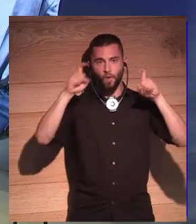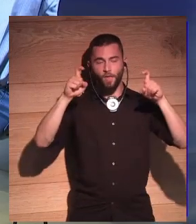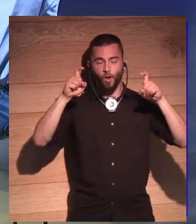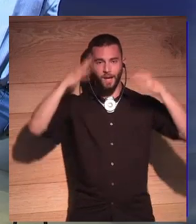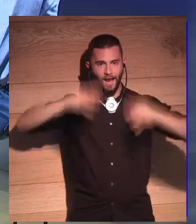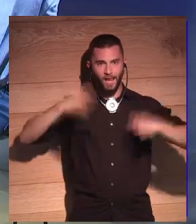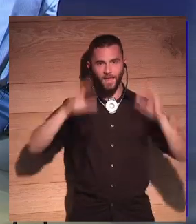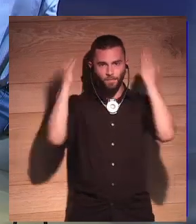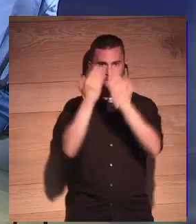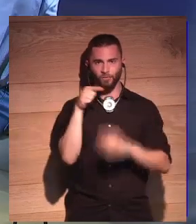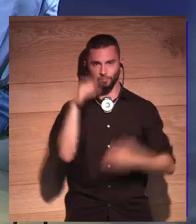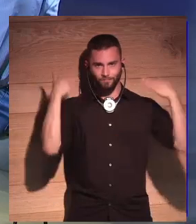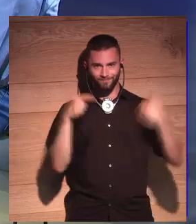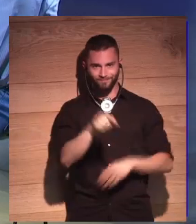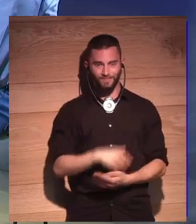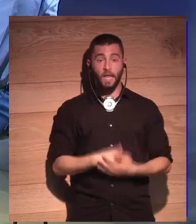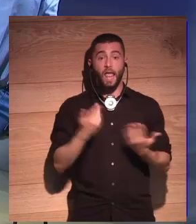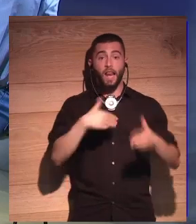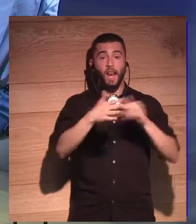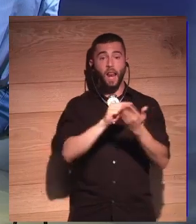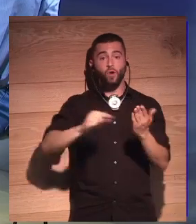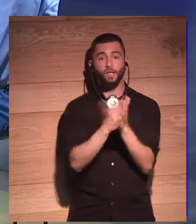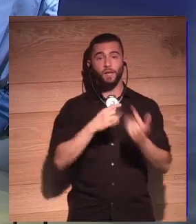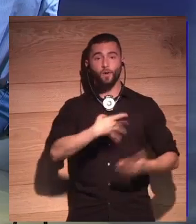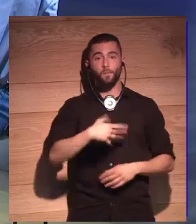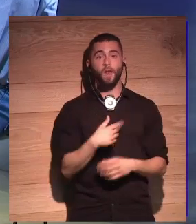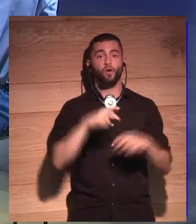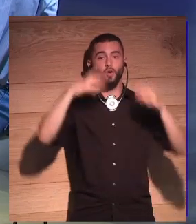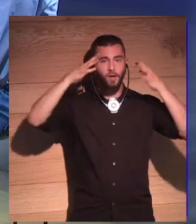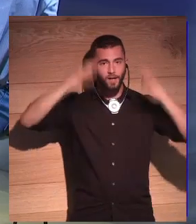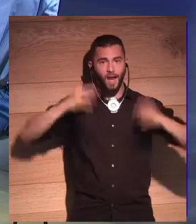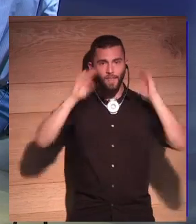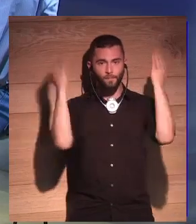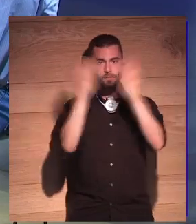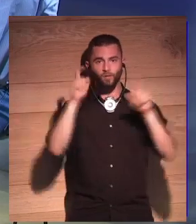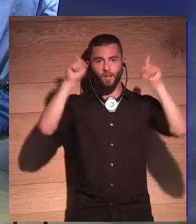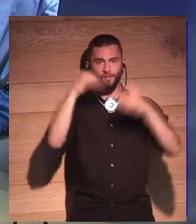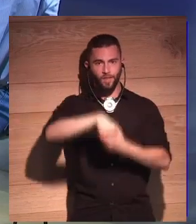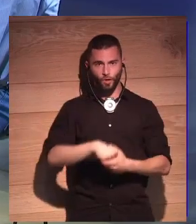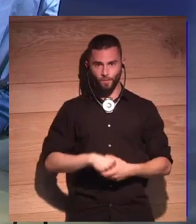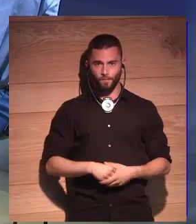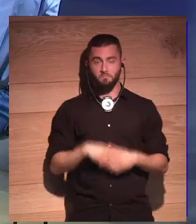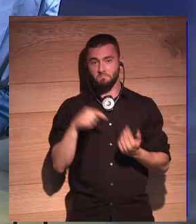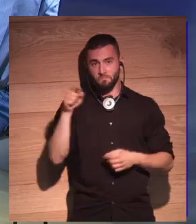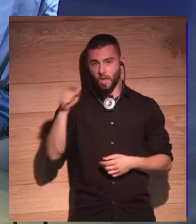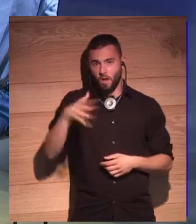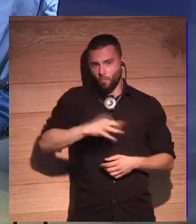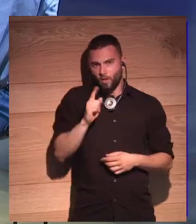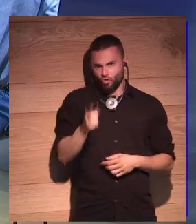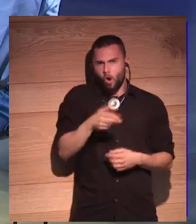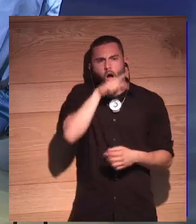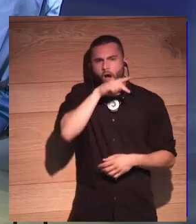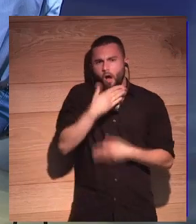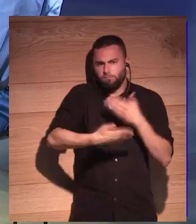Virtual. Él es el autor del libro blanco sobre realidad virtual en educación, o sea que él podría estar solo